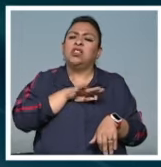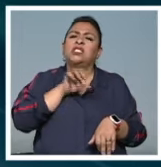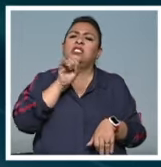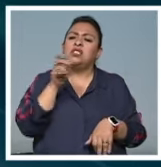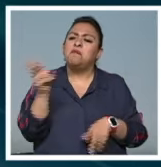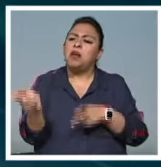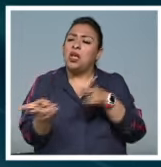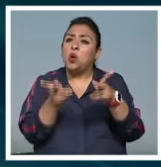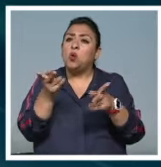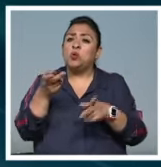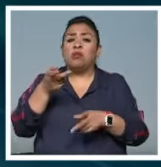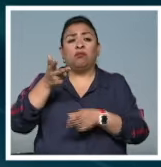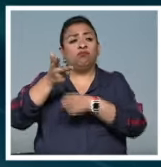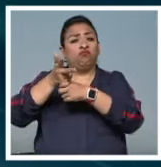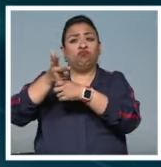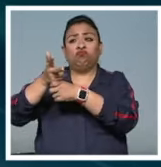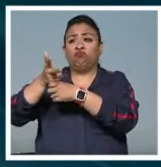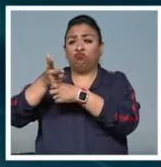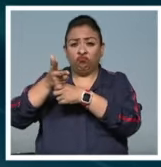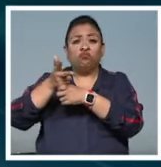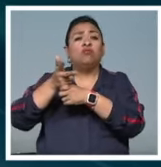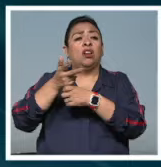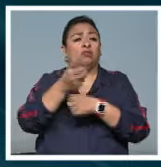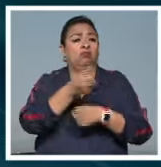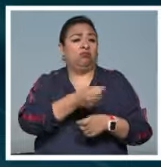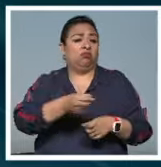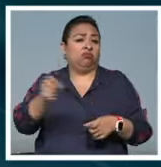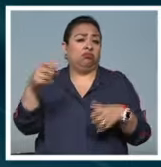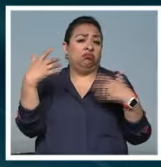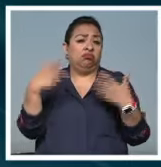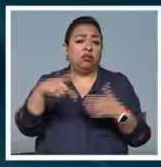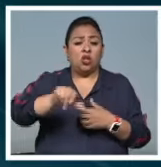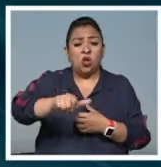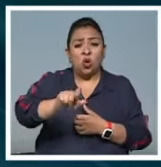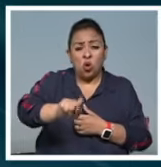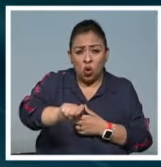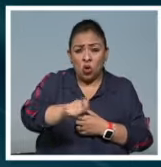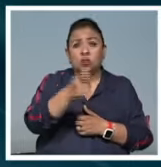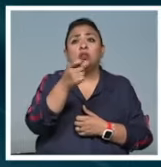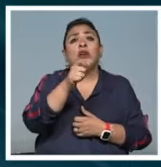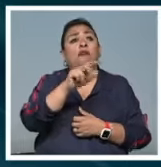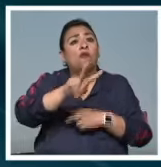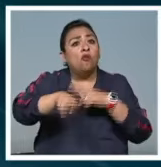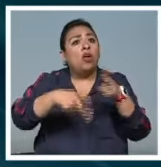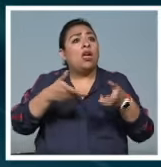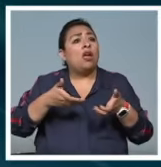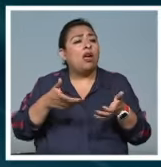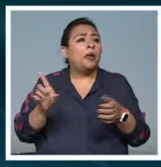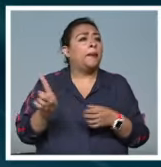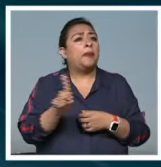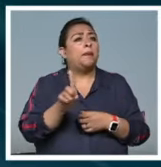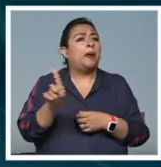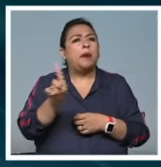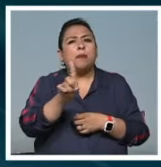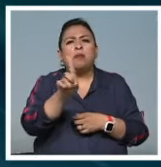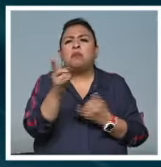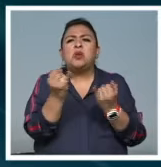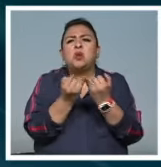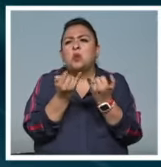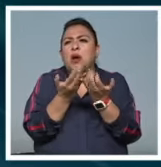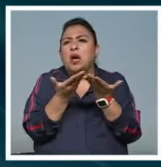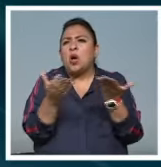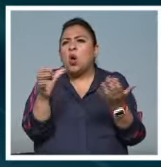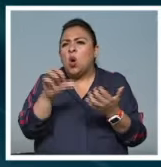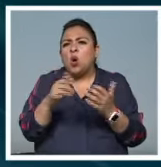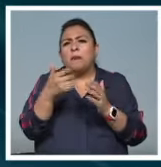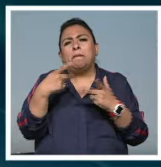atrevió a ir con cámara en mano, con los camarógrafos talentosísimos de Canal 11, a recorrer las calles, como a lo mejor lo pueden hacer ahora,